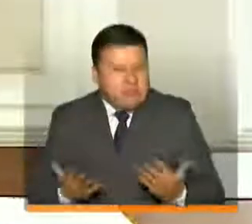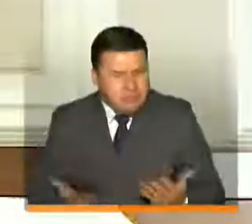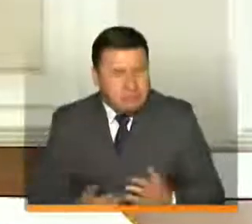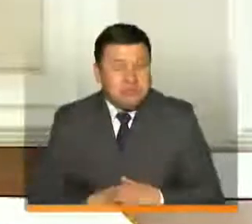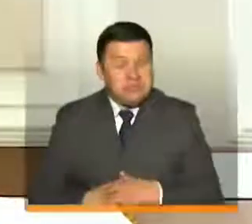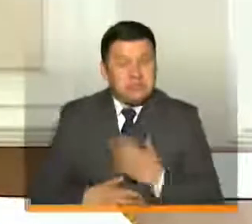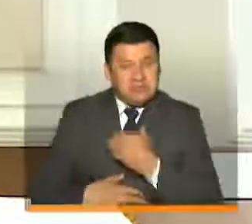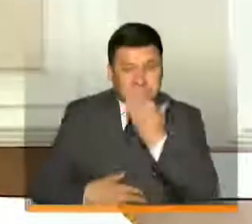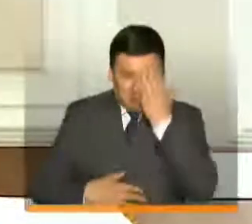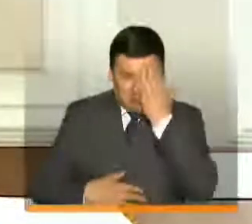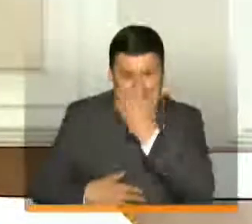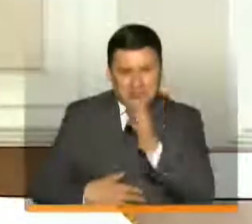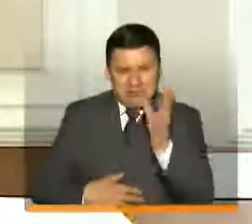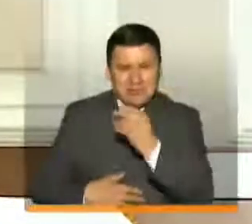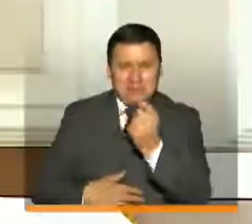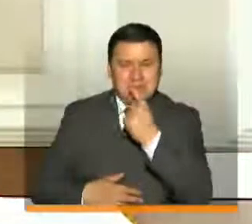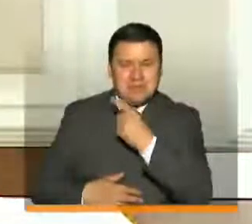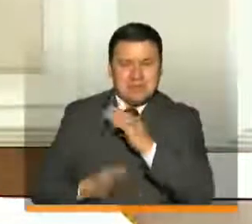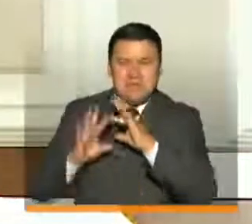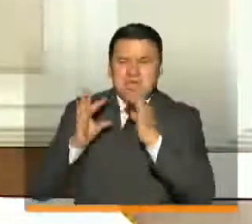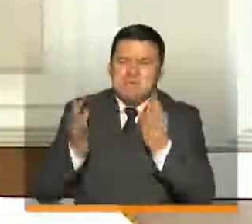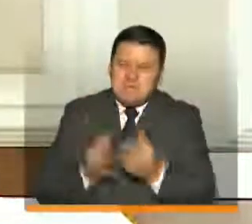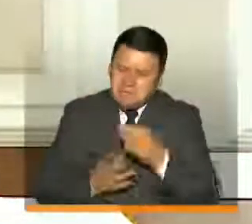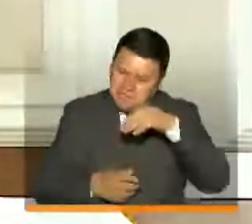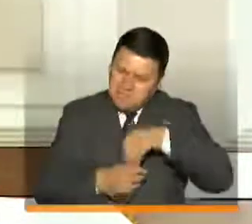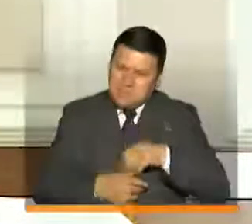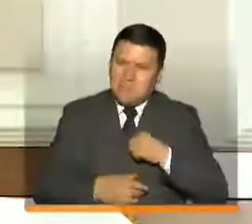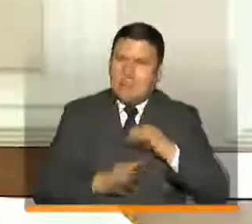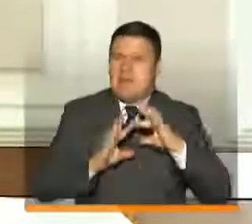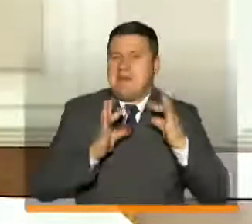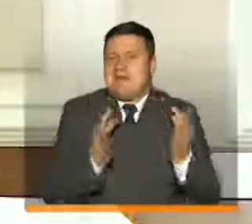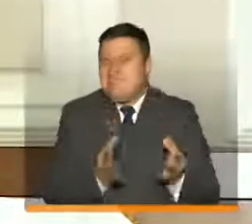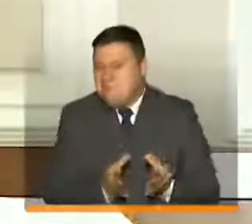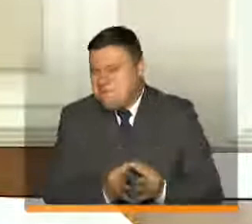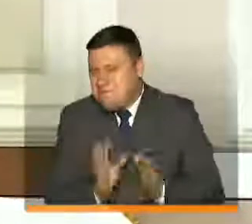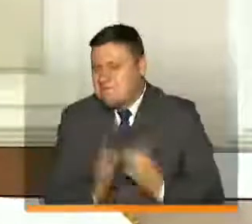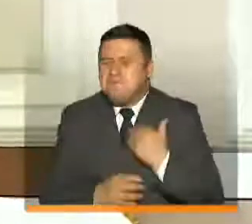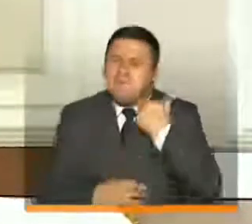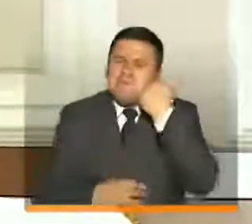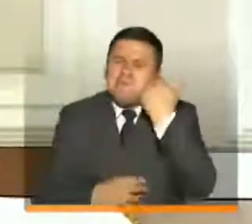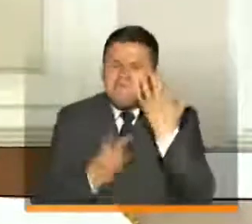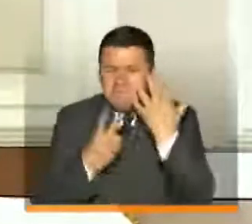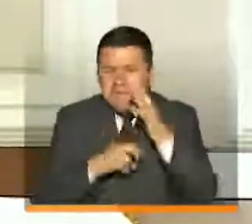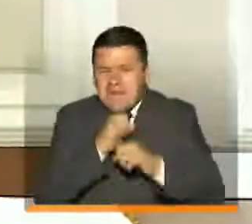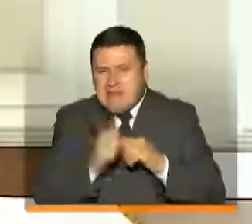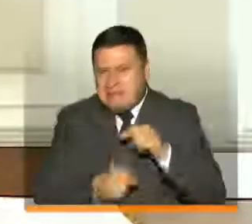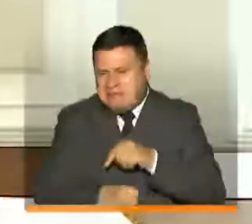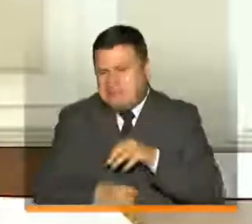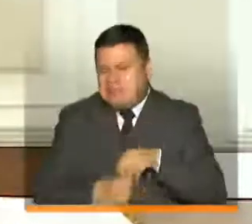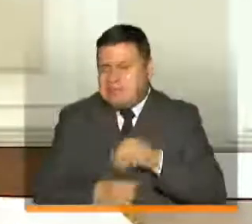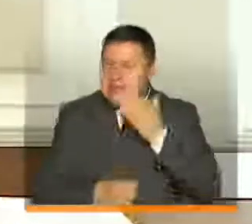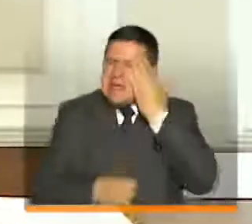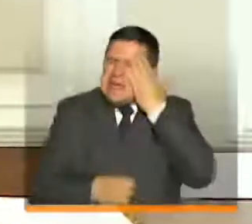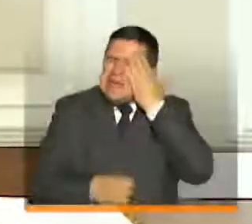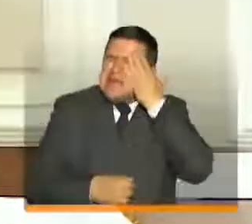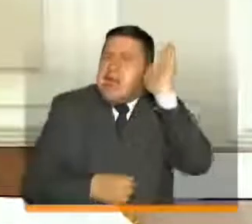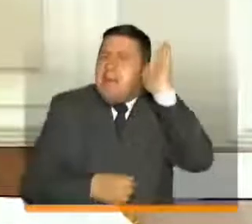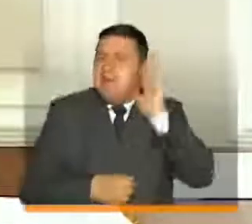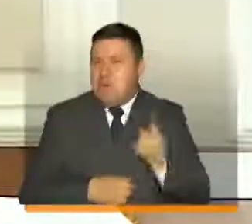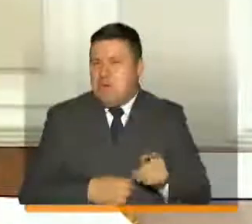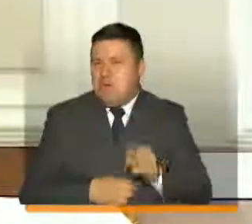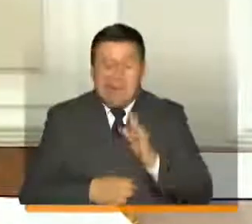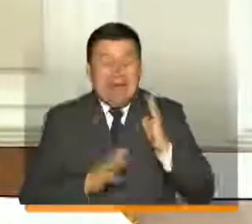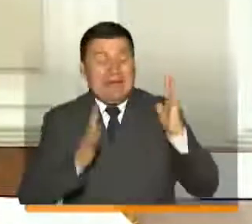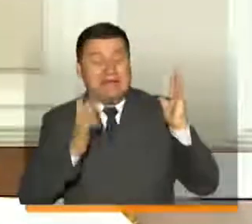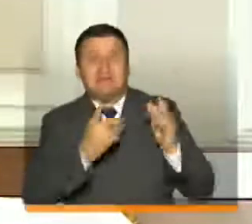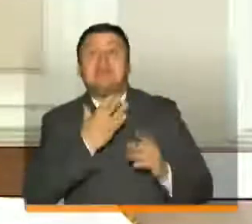es una pregunta que nos hacemos todos, tenemos un familiar mayor de 70 años, que no vemos hace tiempo, que